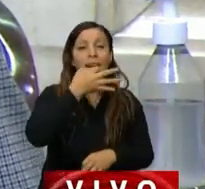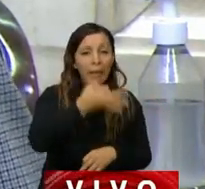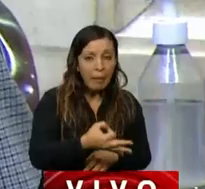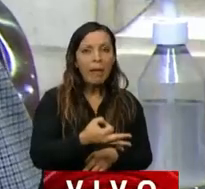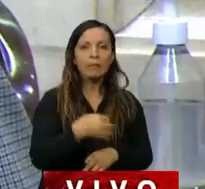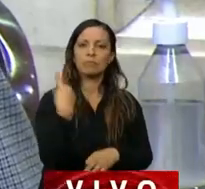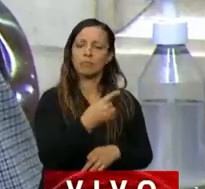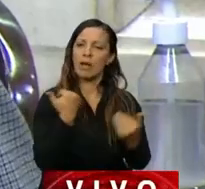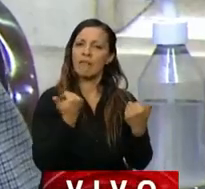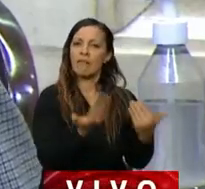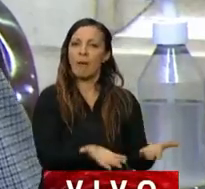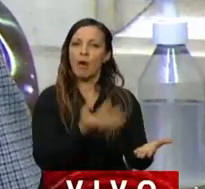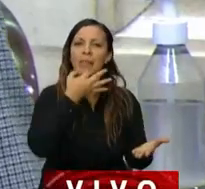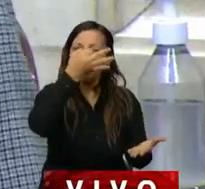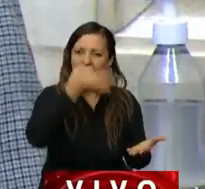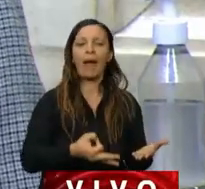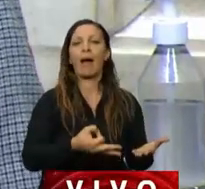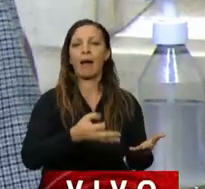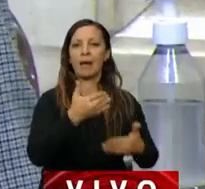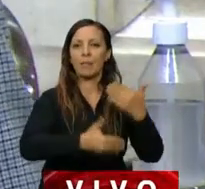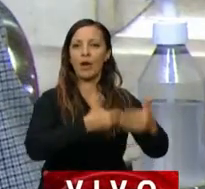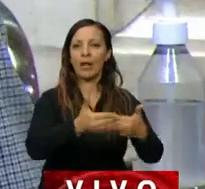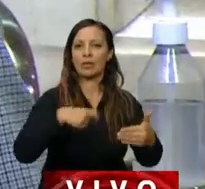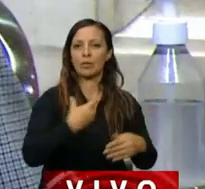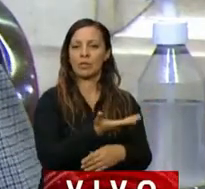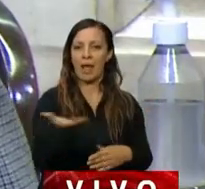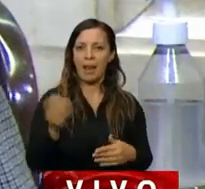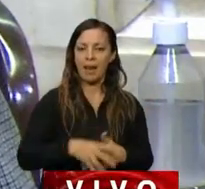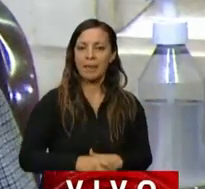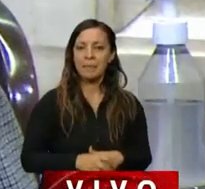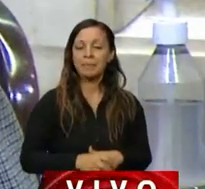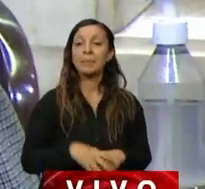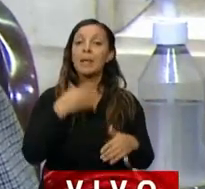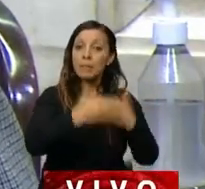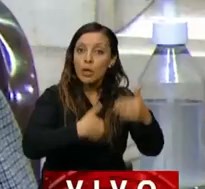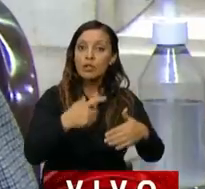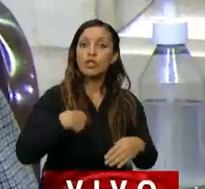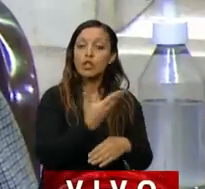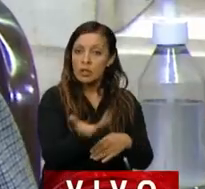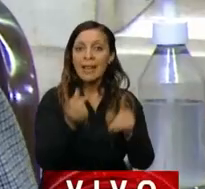realidad apostamos en verdad a un progreso social que incluye